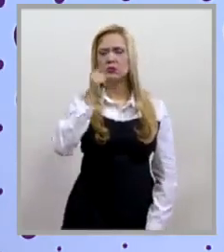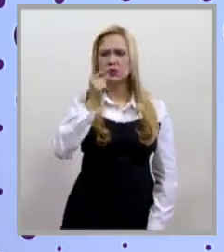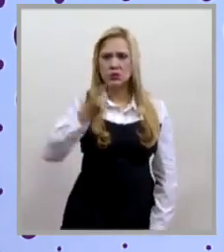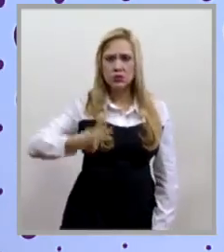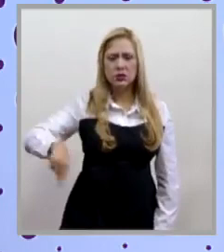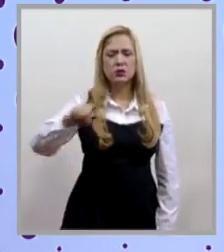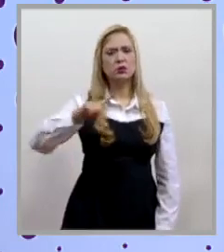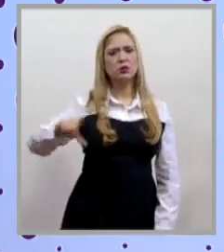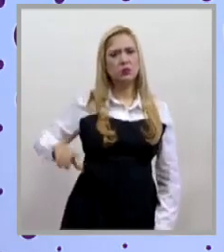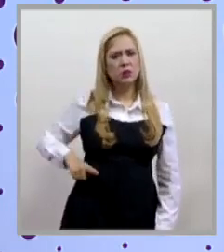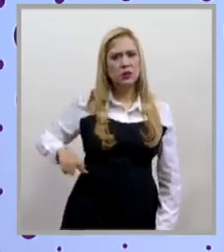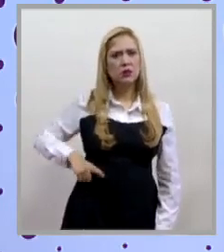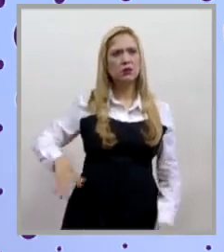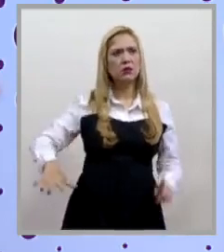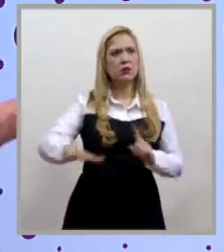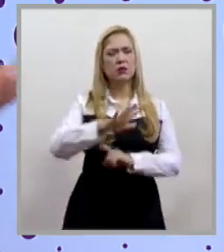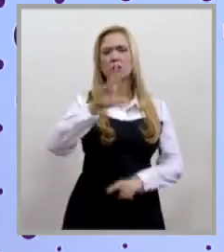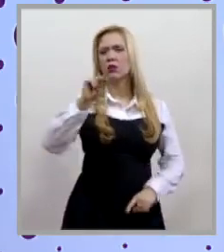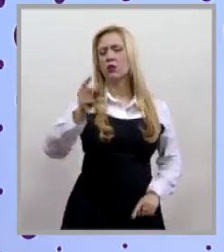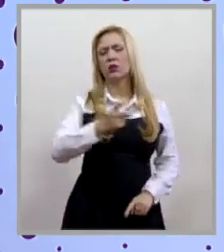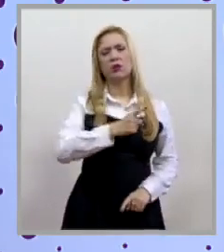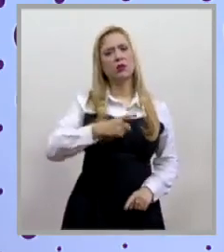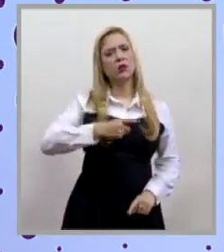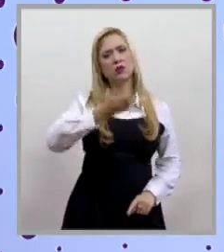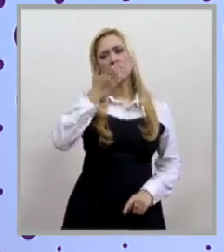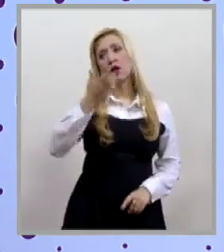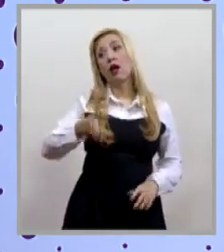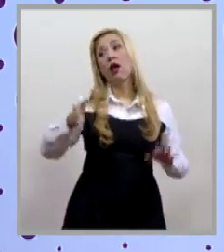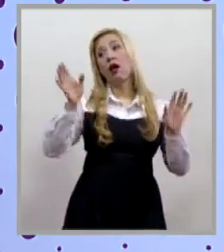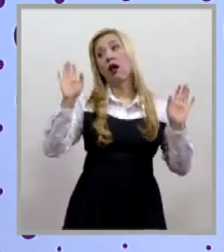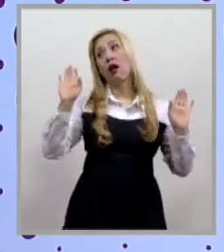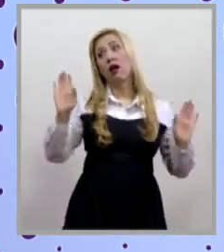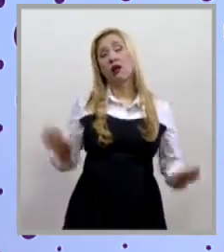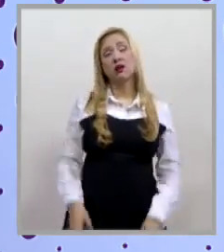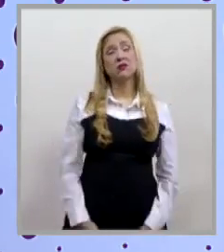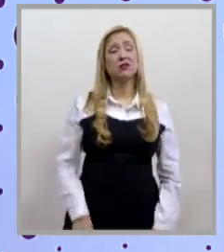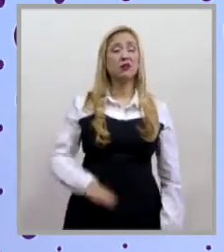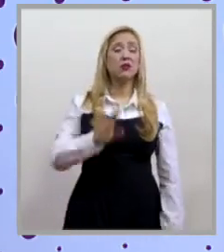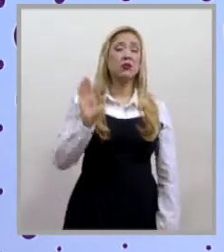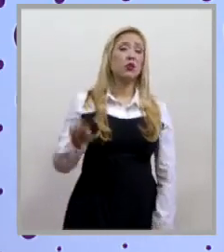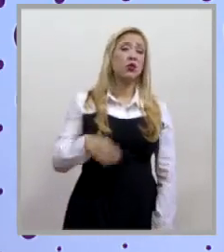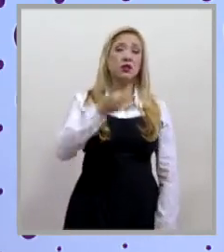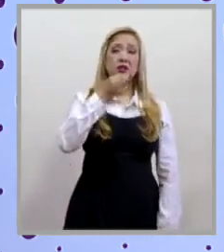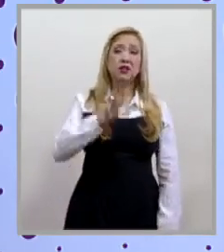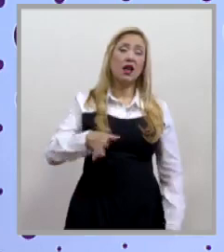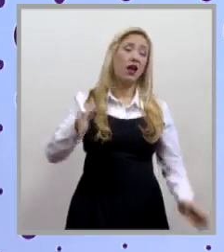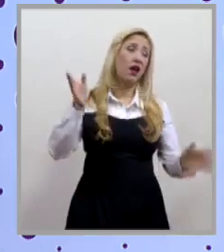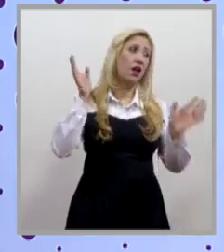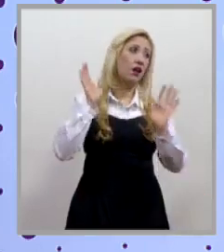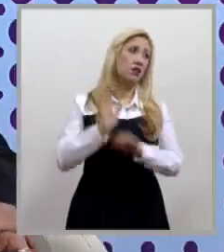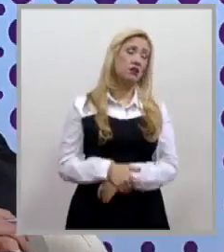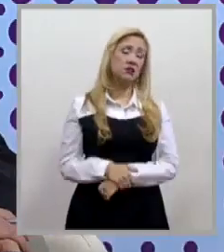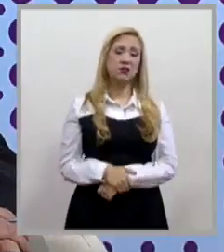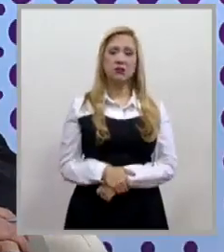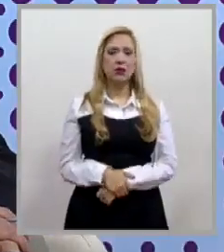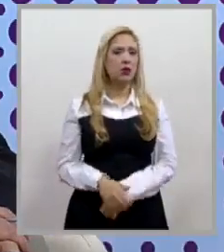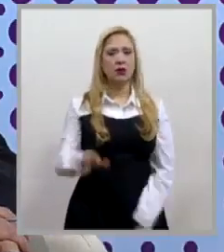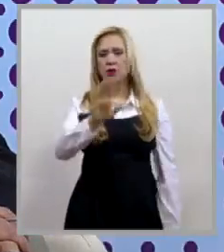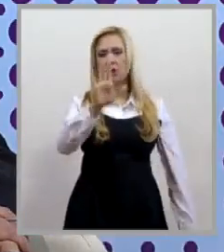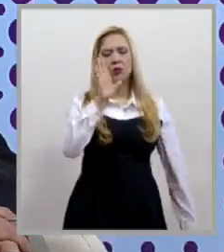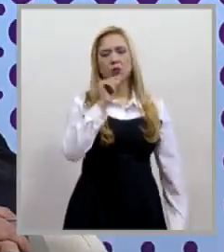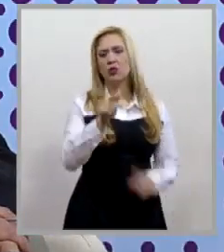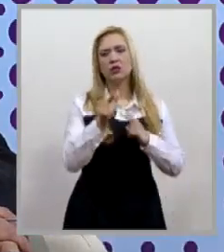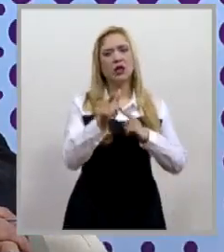sociedad no normalizarlo. Ay, qué barbaridad, mataron a otra niña, mataron a una pequeñita, qué Claro. lástima. Creo que no podemos